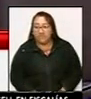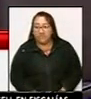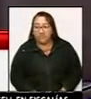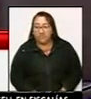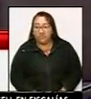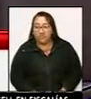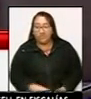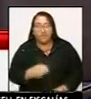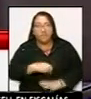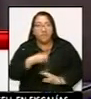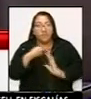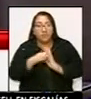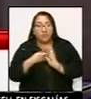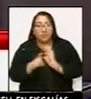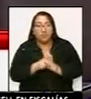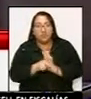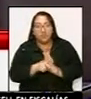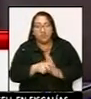El proyecto de ley